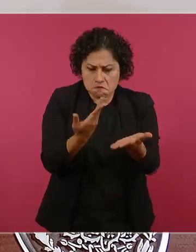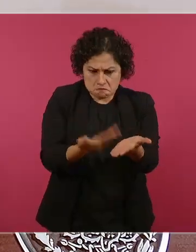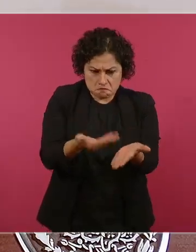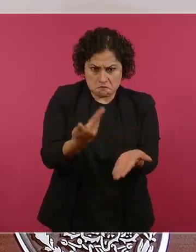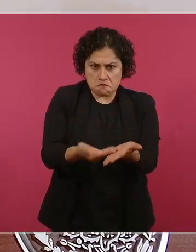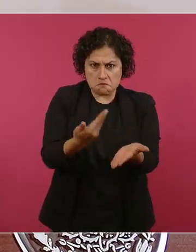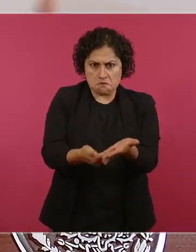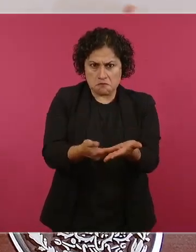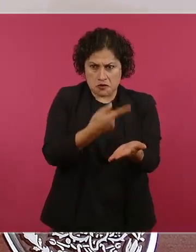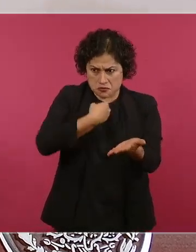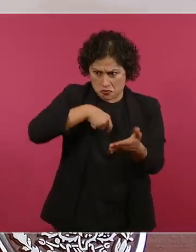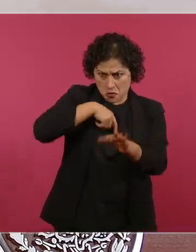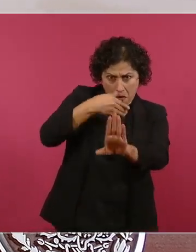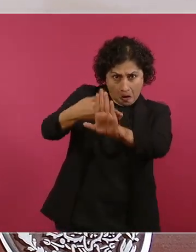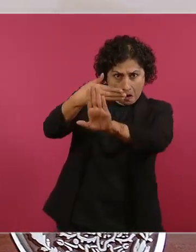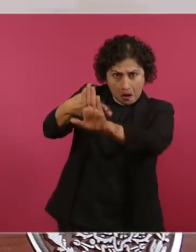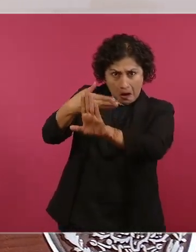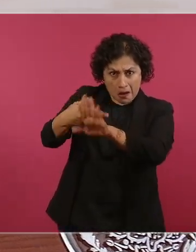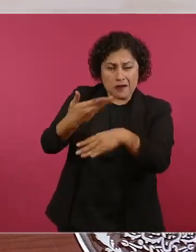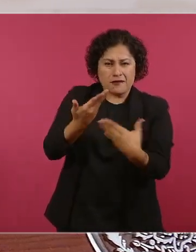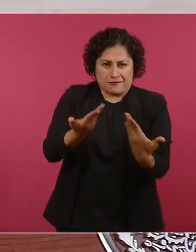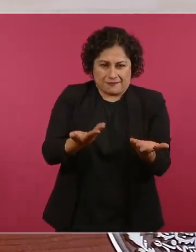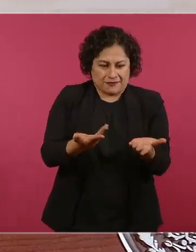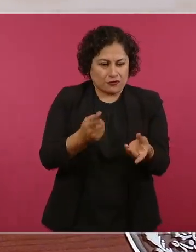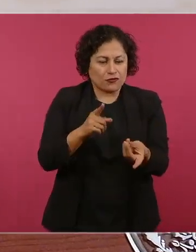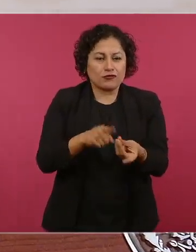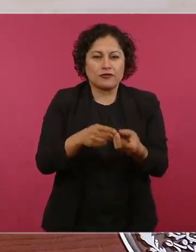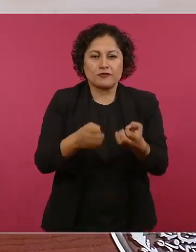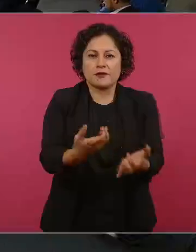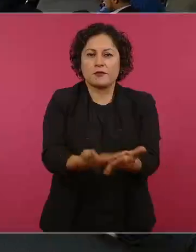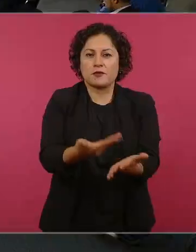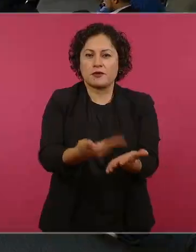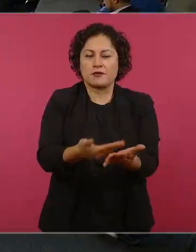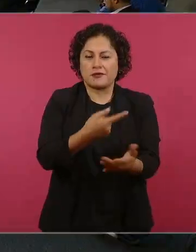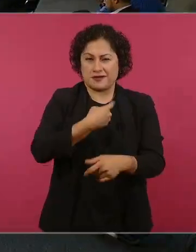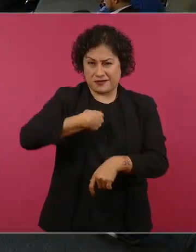Pero ¿cómo nos vamos a estar metiendo en eso? Es como si